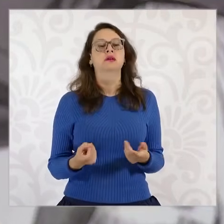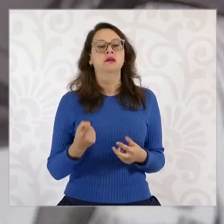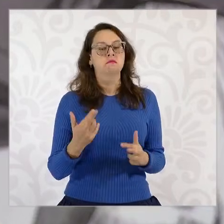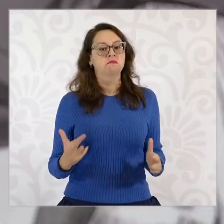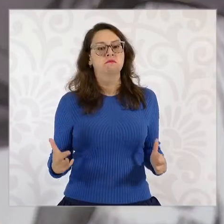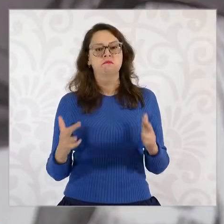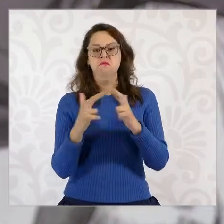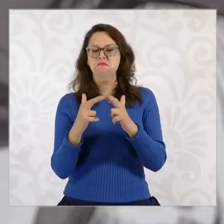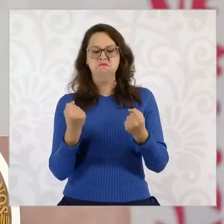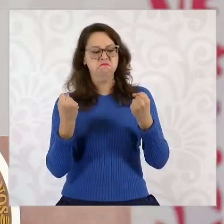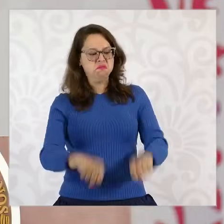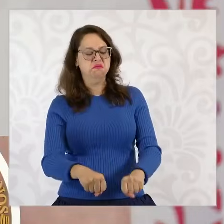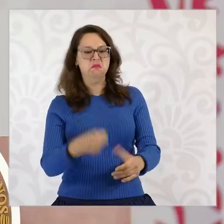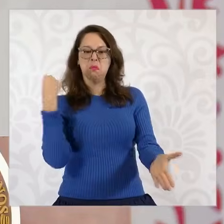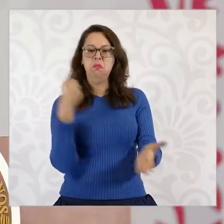religión